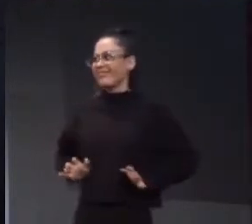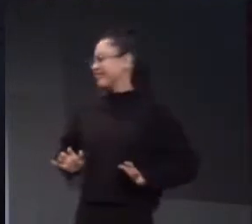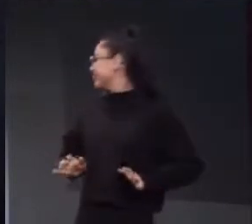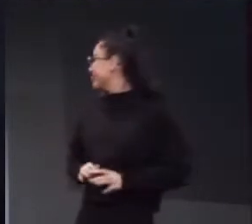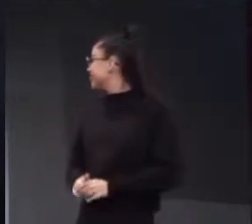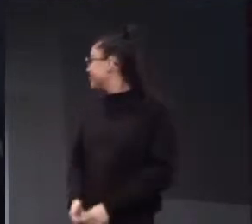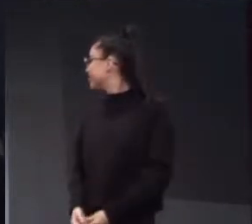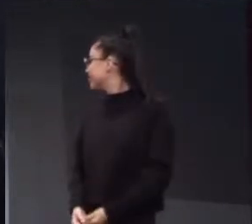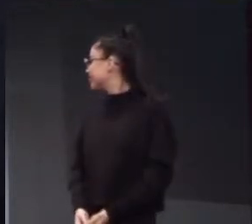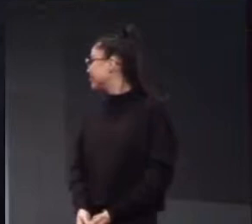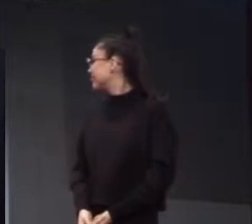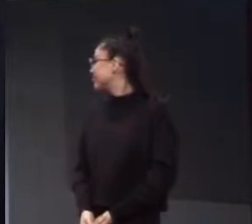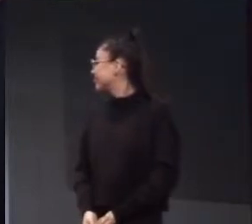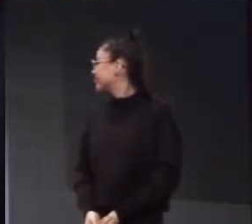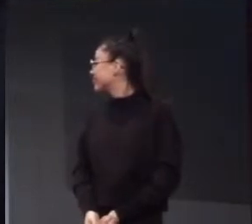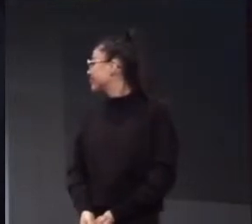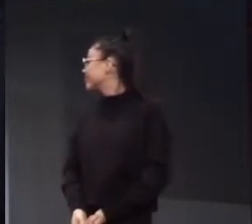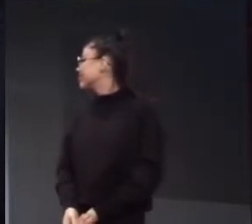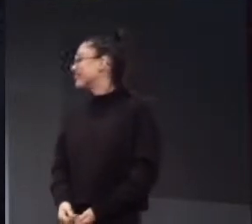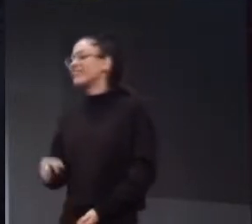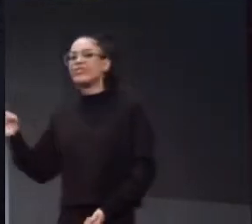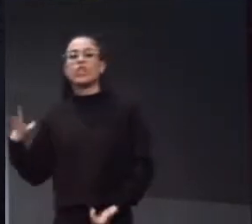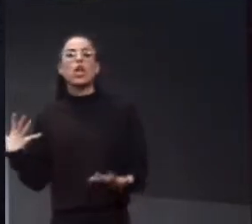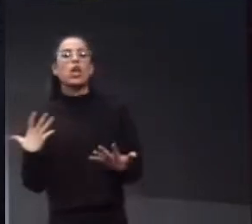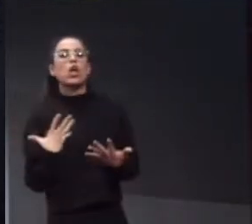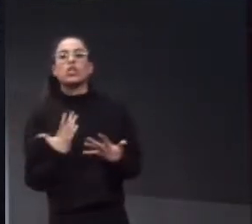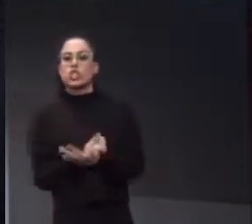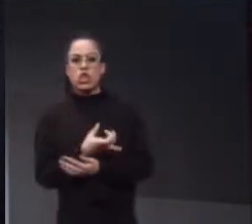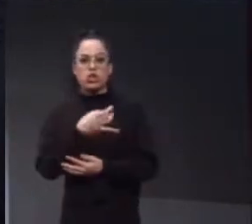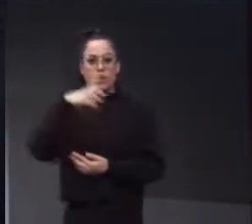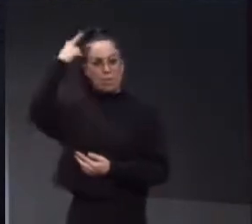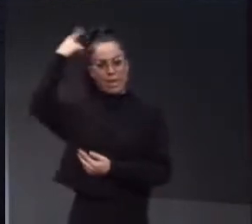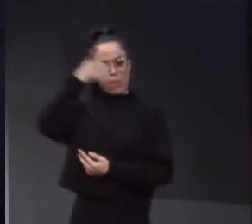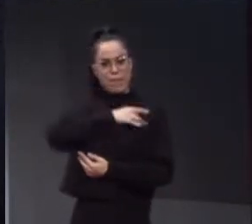hay una variedad todos tenemos el pelo blanco dimita